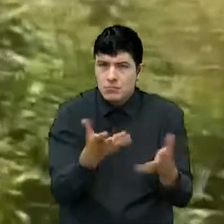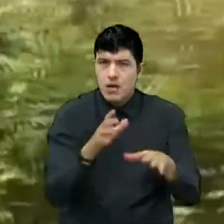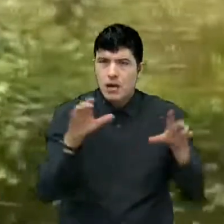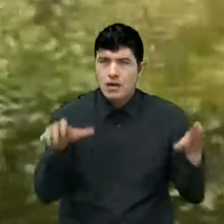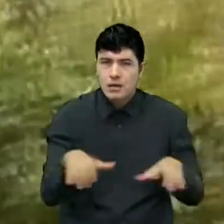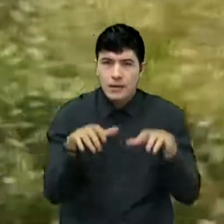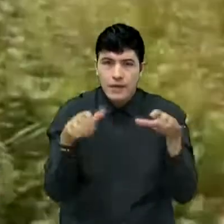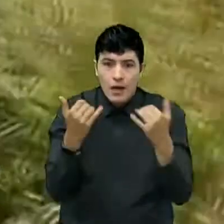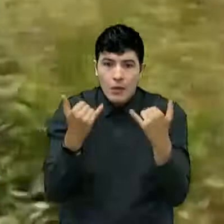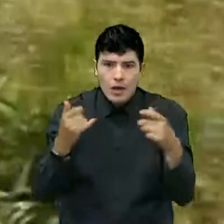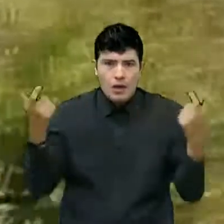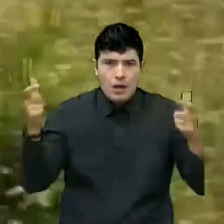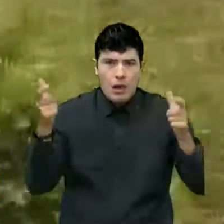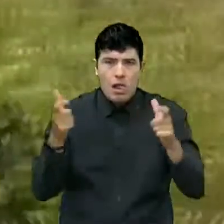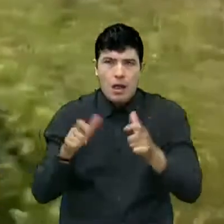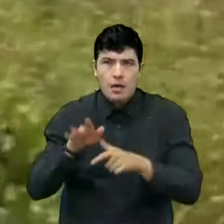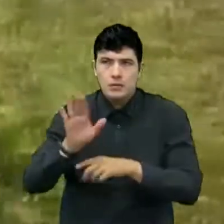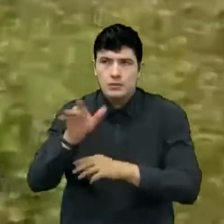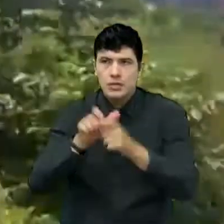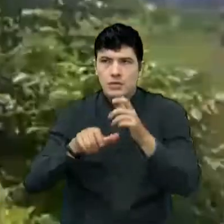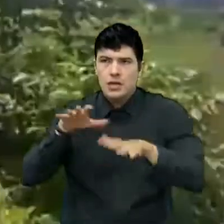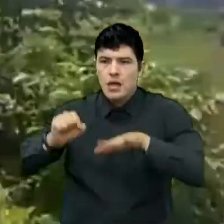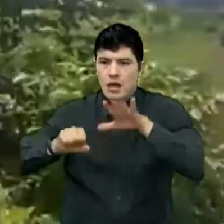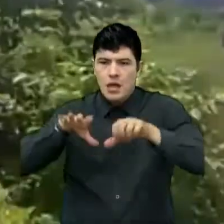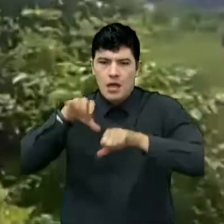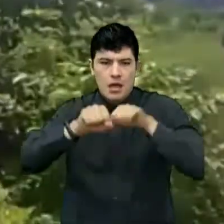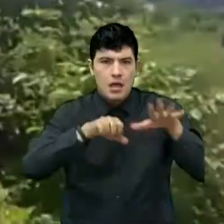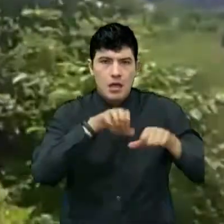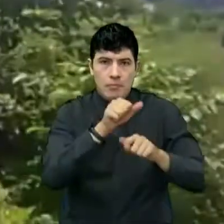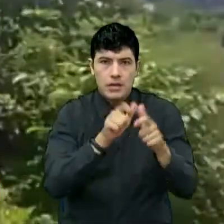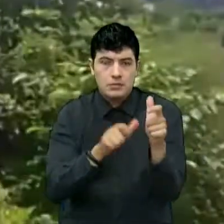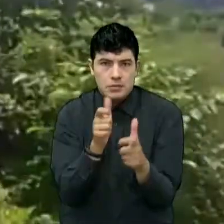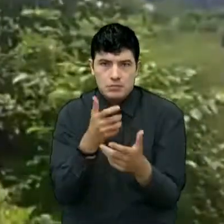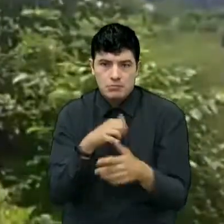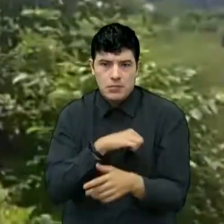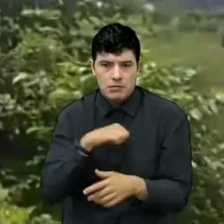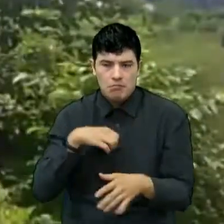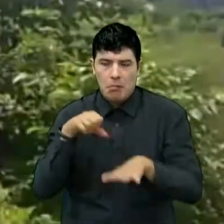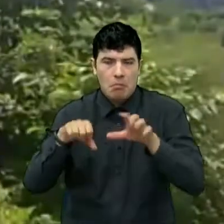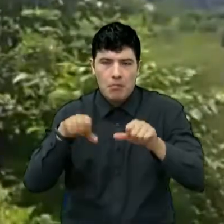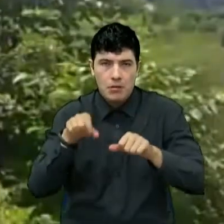actividad que se ha visto diezmada por la invasión del complejo cenagoso, aseguran los campesinos.